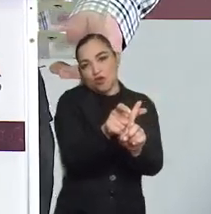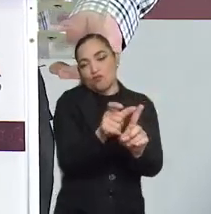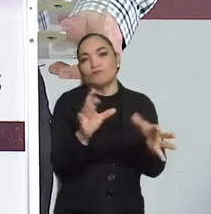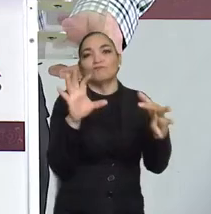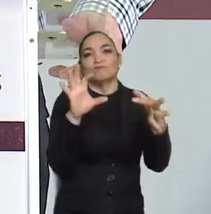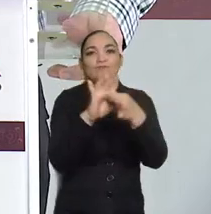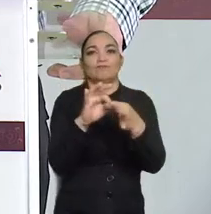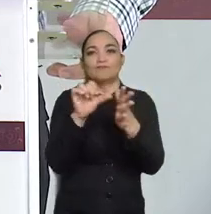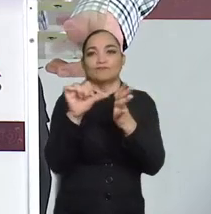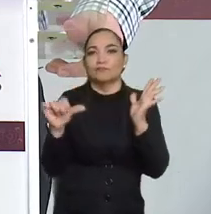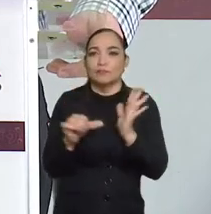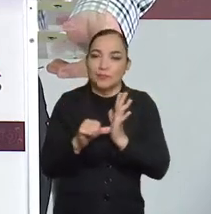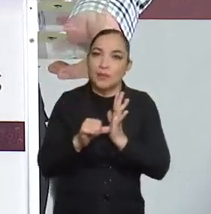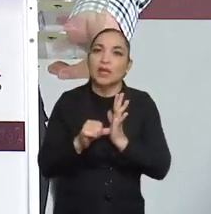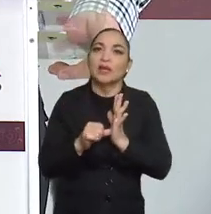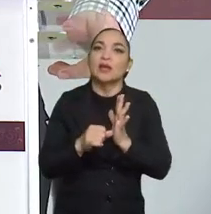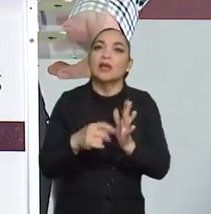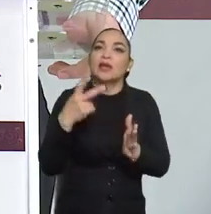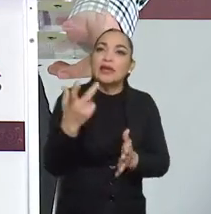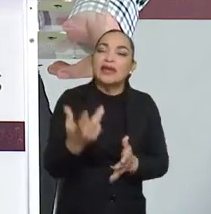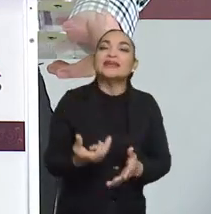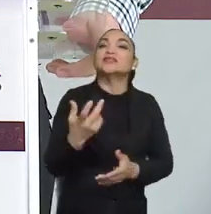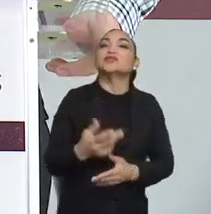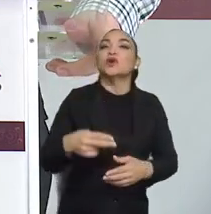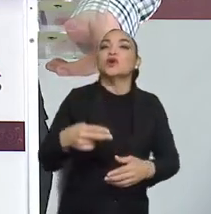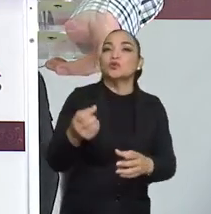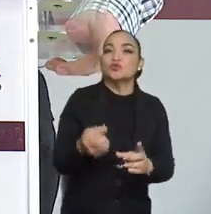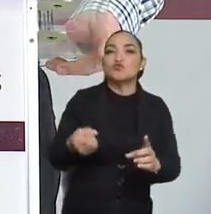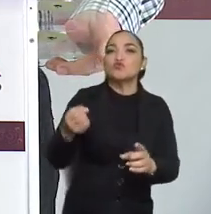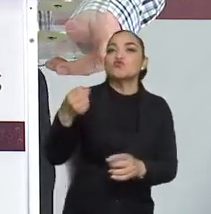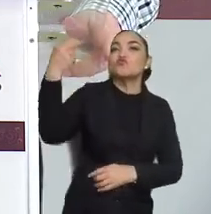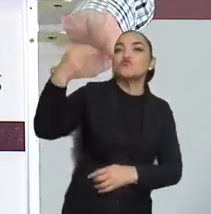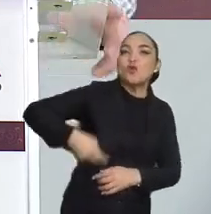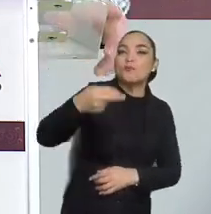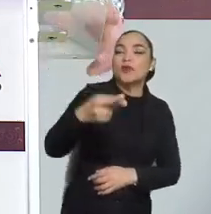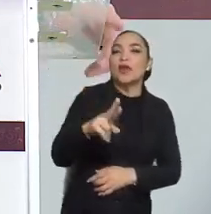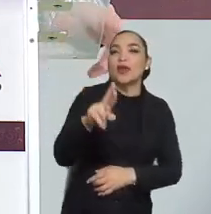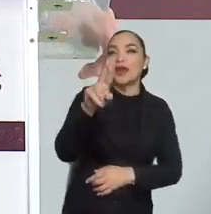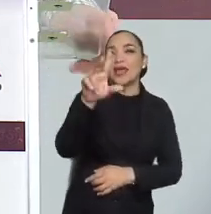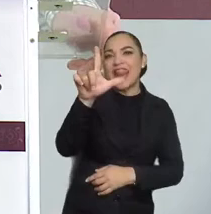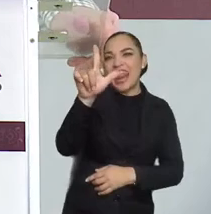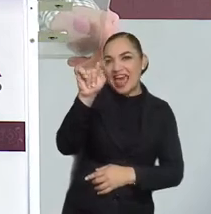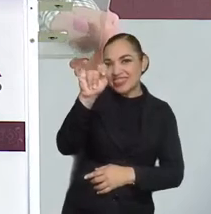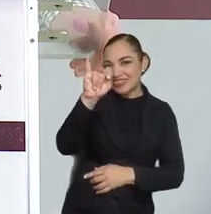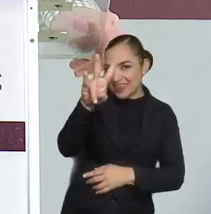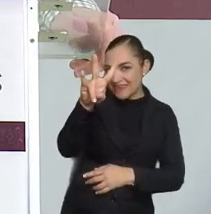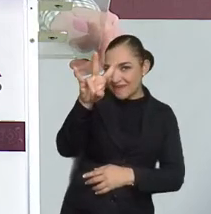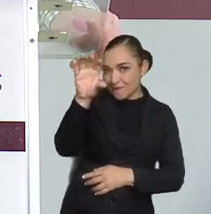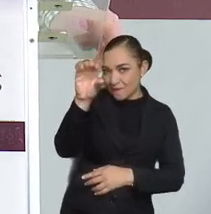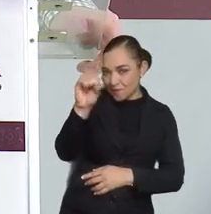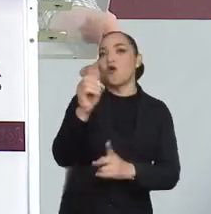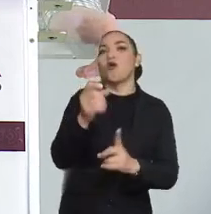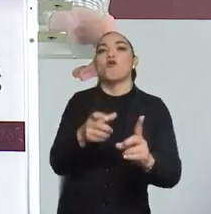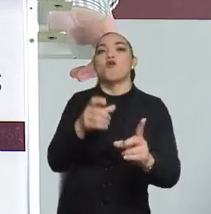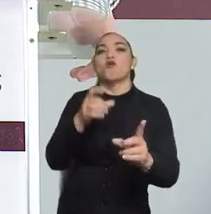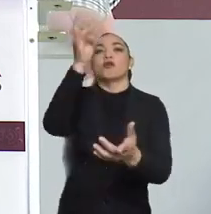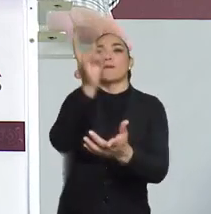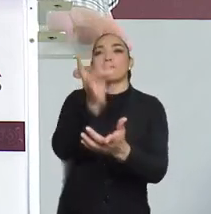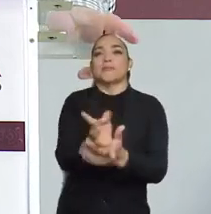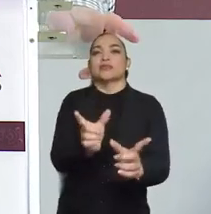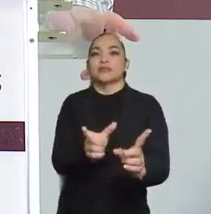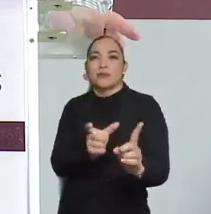Eso debieran de ser, se llama relatividad del amparo. Es relativo, solamente es para la persona que se le afecta.